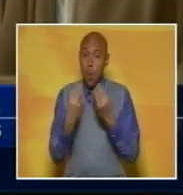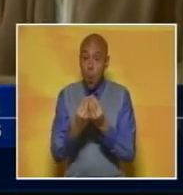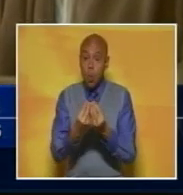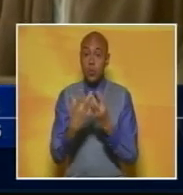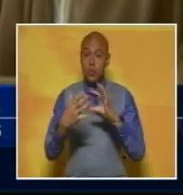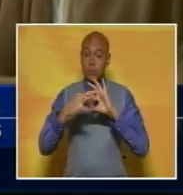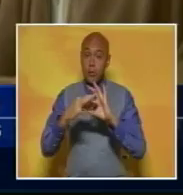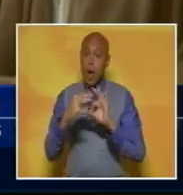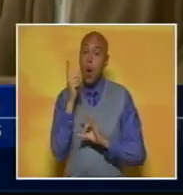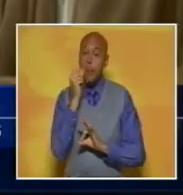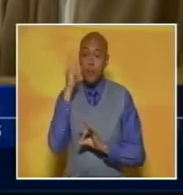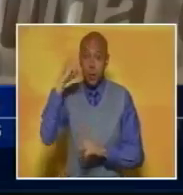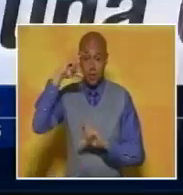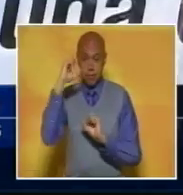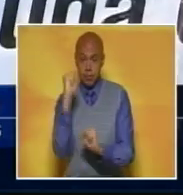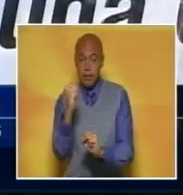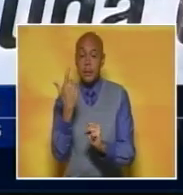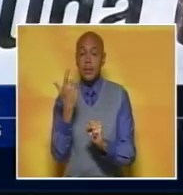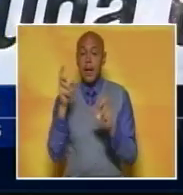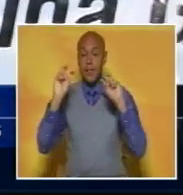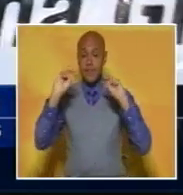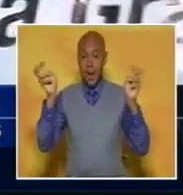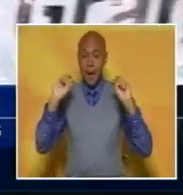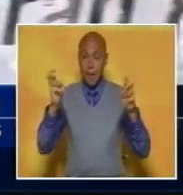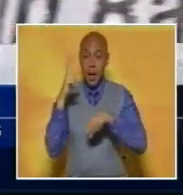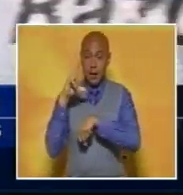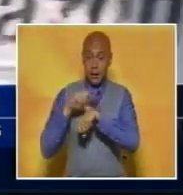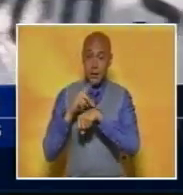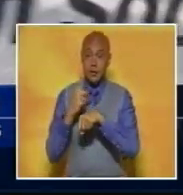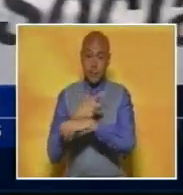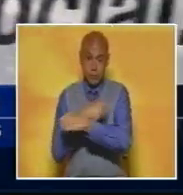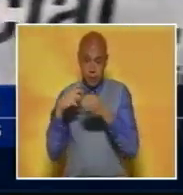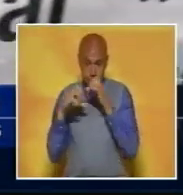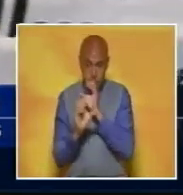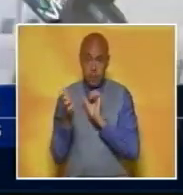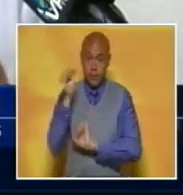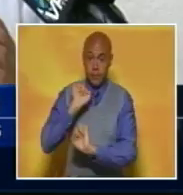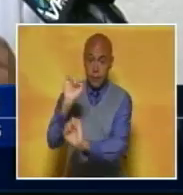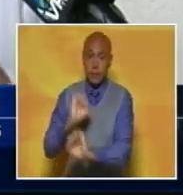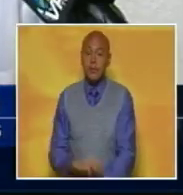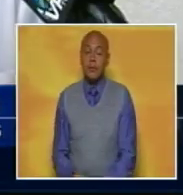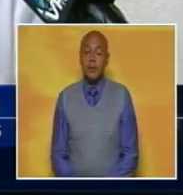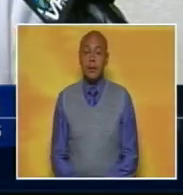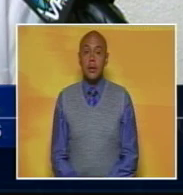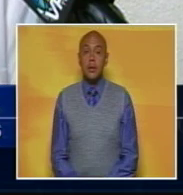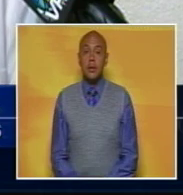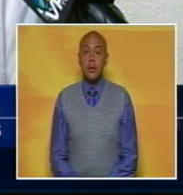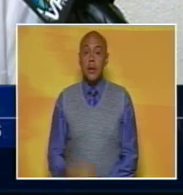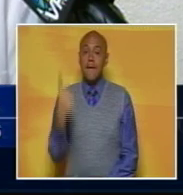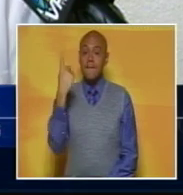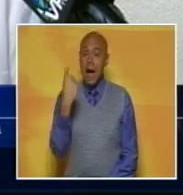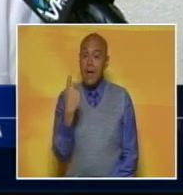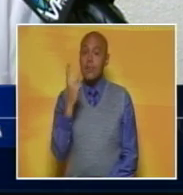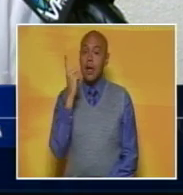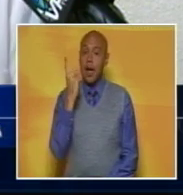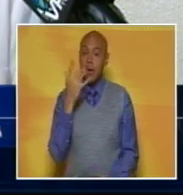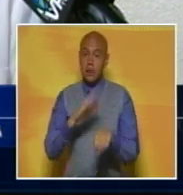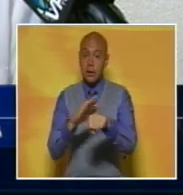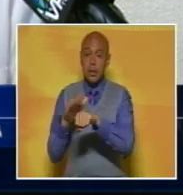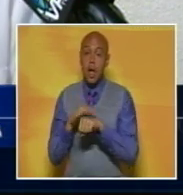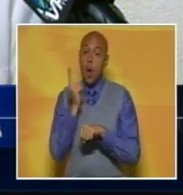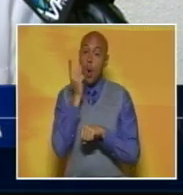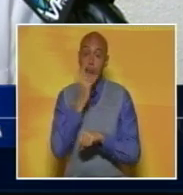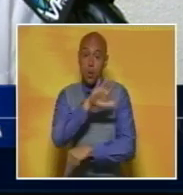los especialistas en materia de salud pública del país. Consultar con las escuelas de salud pública